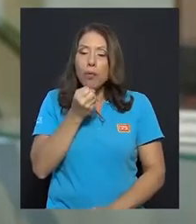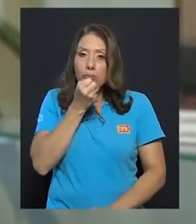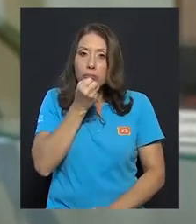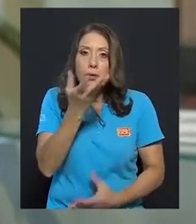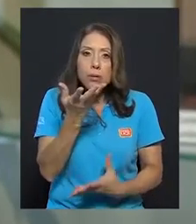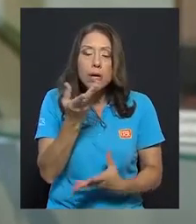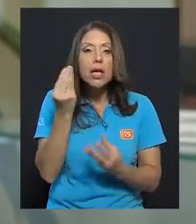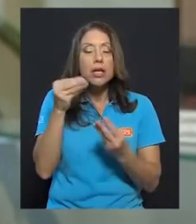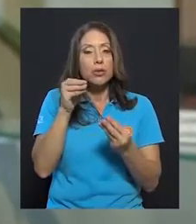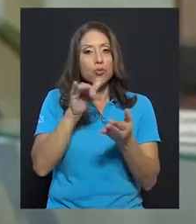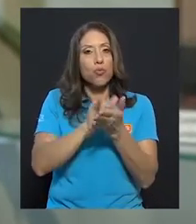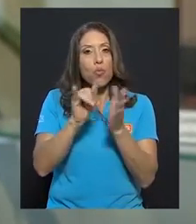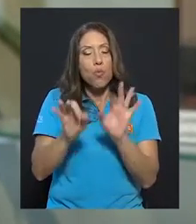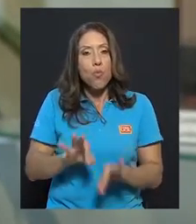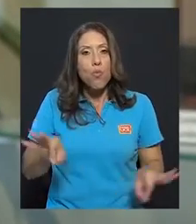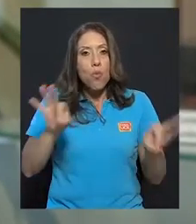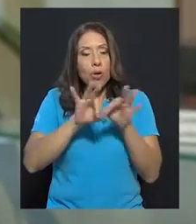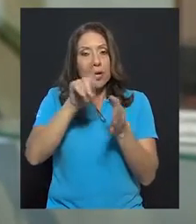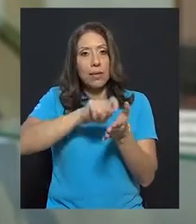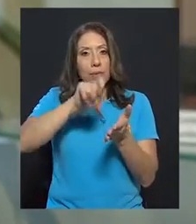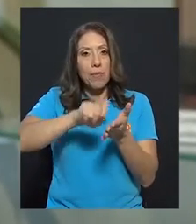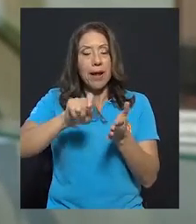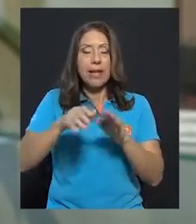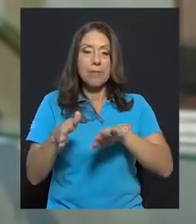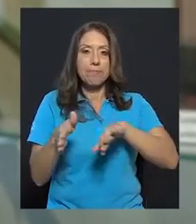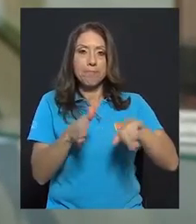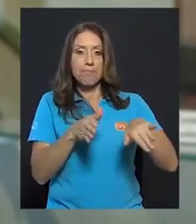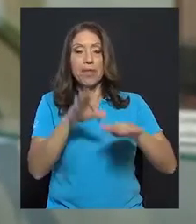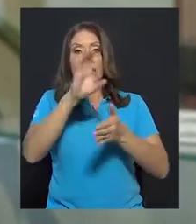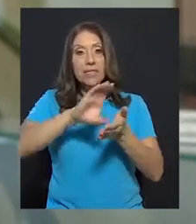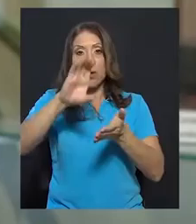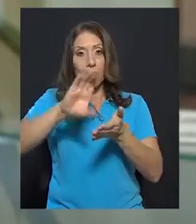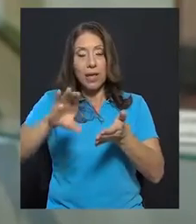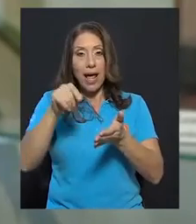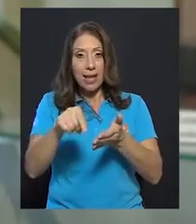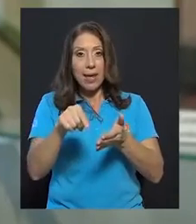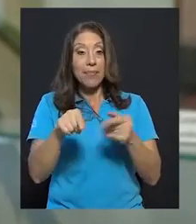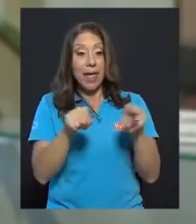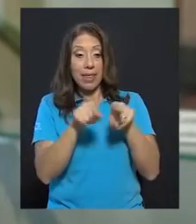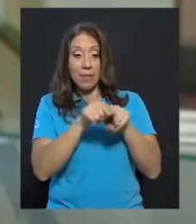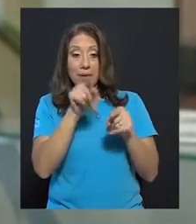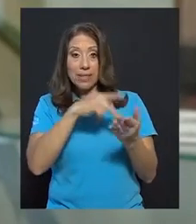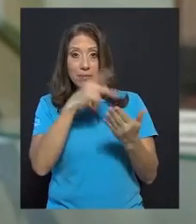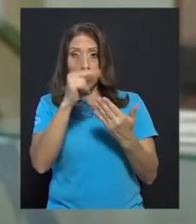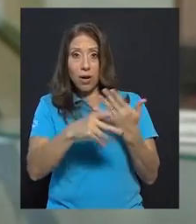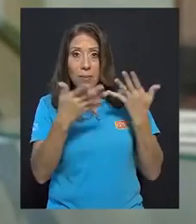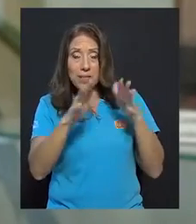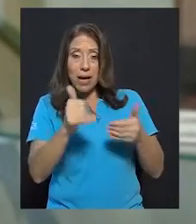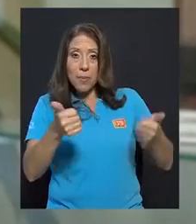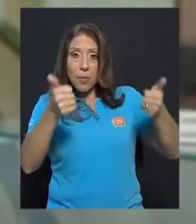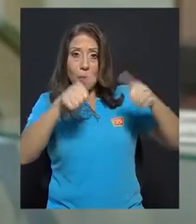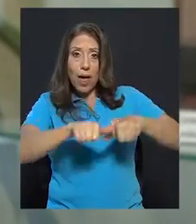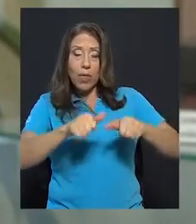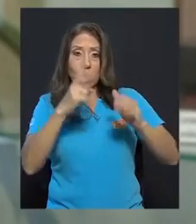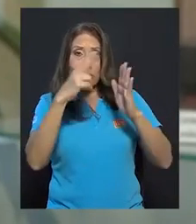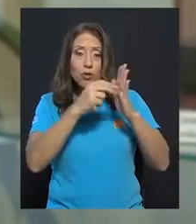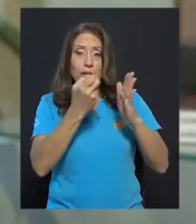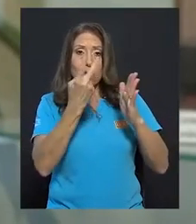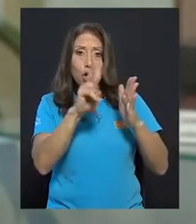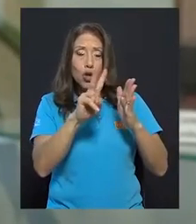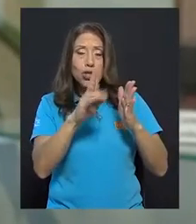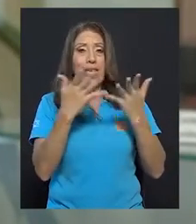primaria. Luego, en secundaria, además de este programa que fue aprobado en el 2012 e implementado